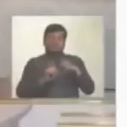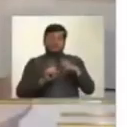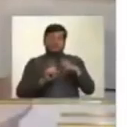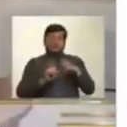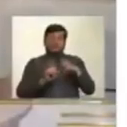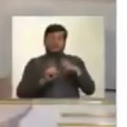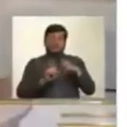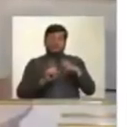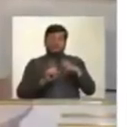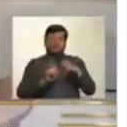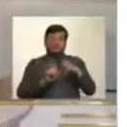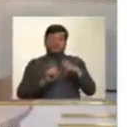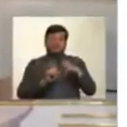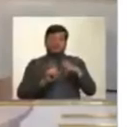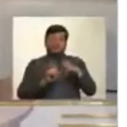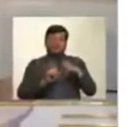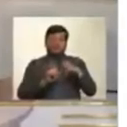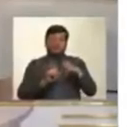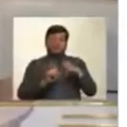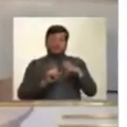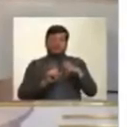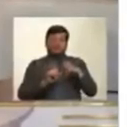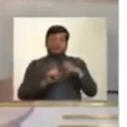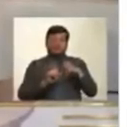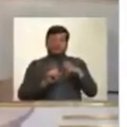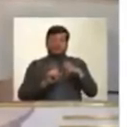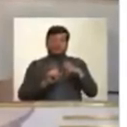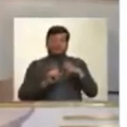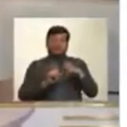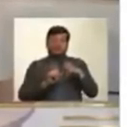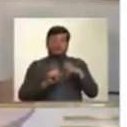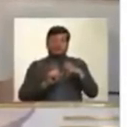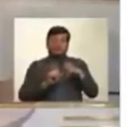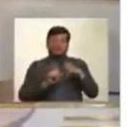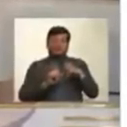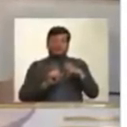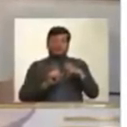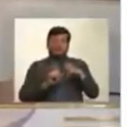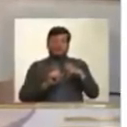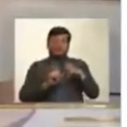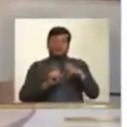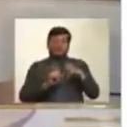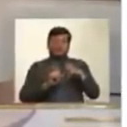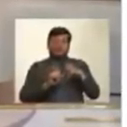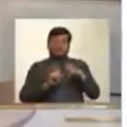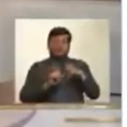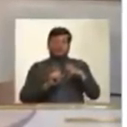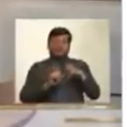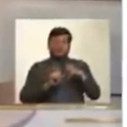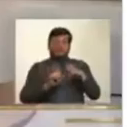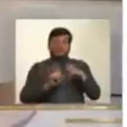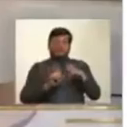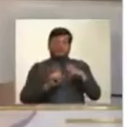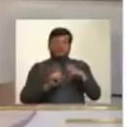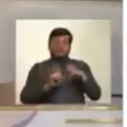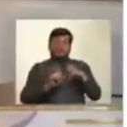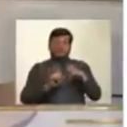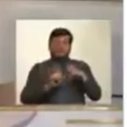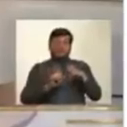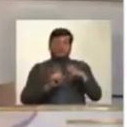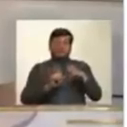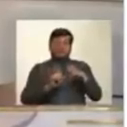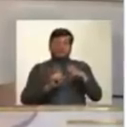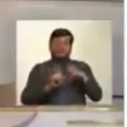Arroba Alexander López Maya. En Colombia hay un verdadero genocidio contra los pueblos indígenas, lo que nos genera dolor e indignación. Hoy invitamos a